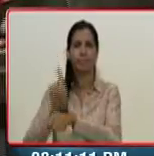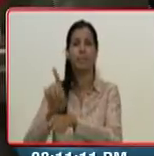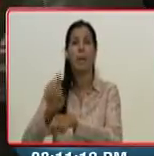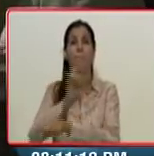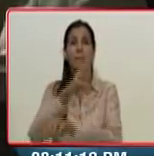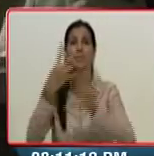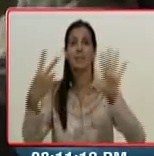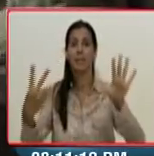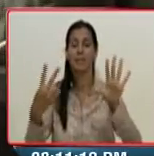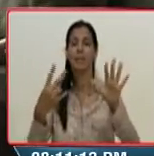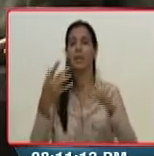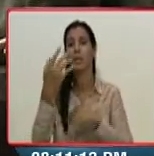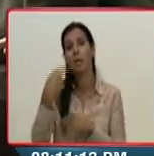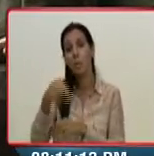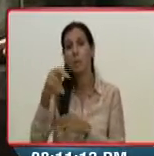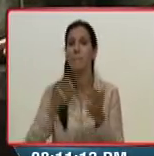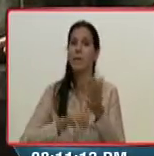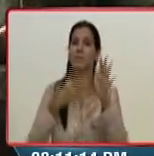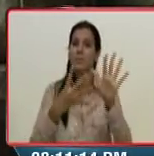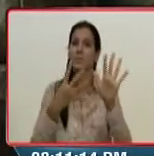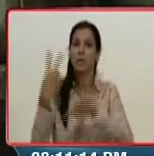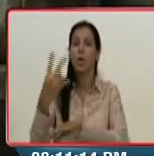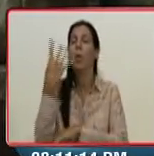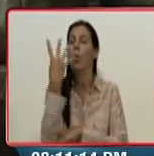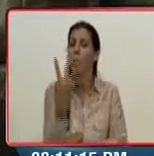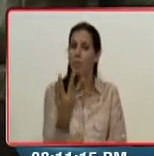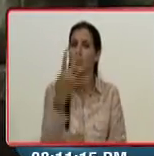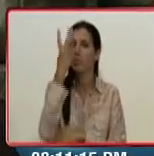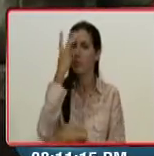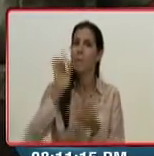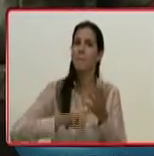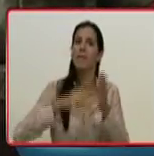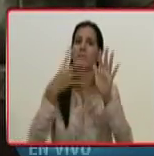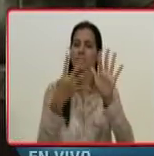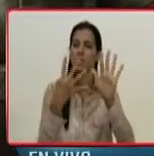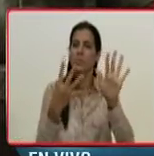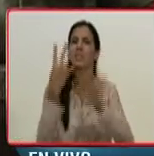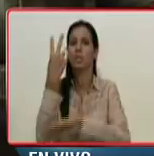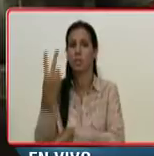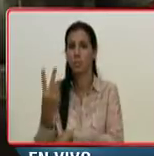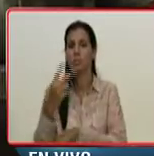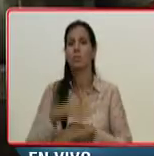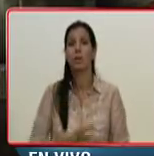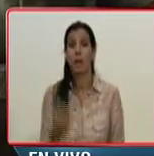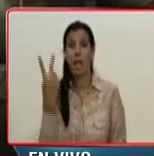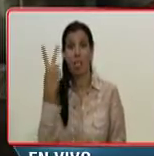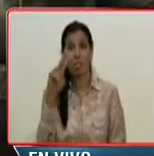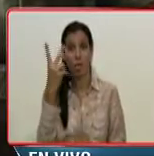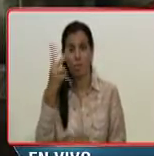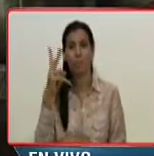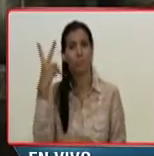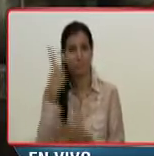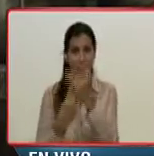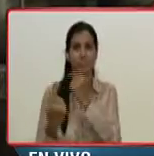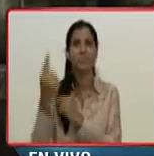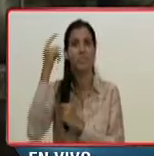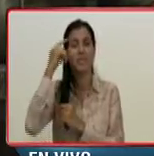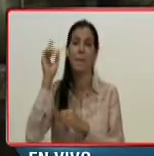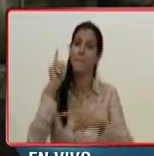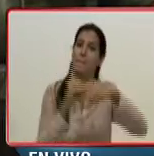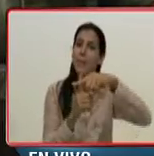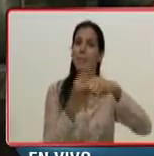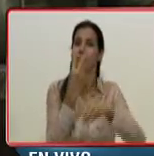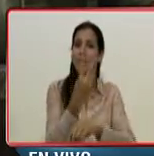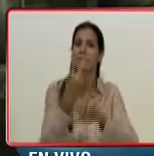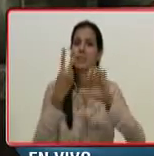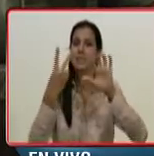de noviembre de 1992 y 4 de febrero de 1992, las cuales unidas al 27 de febrero